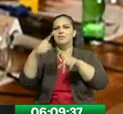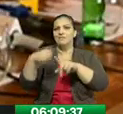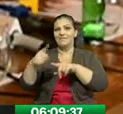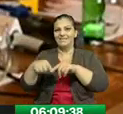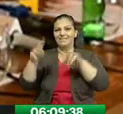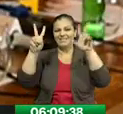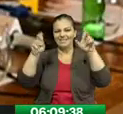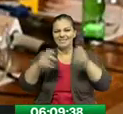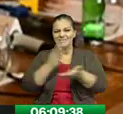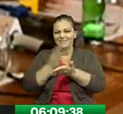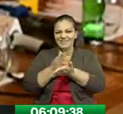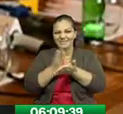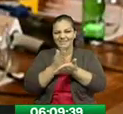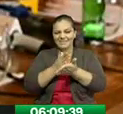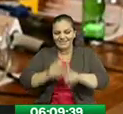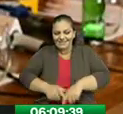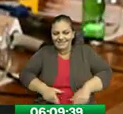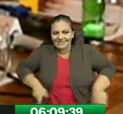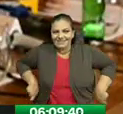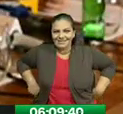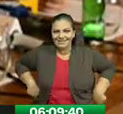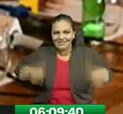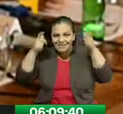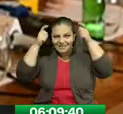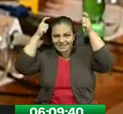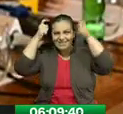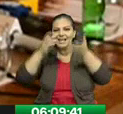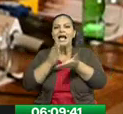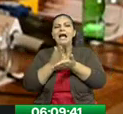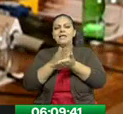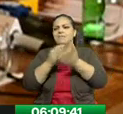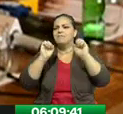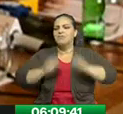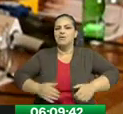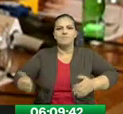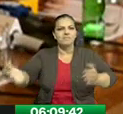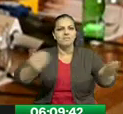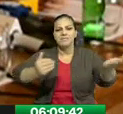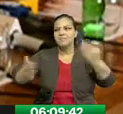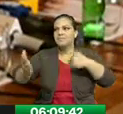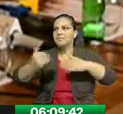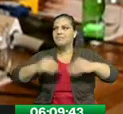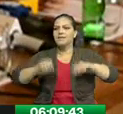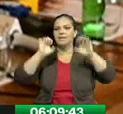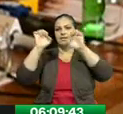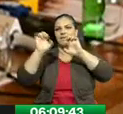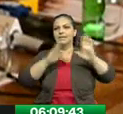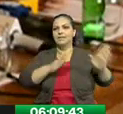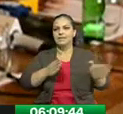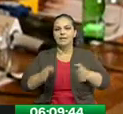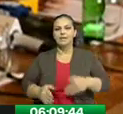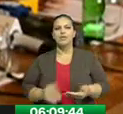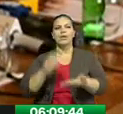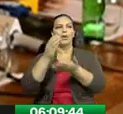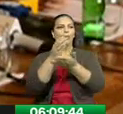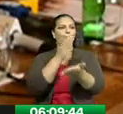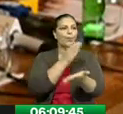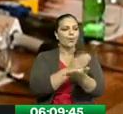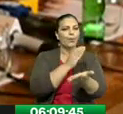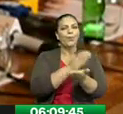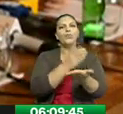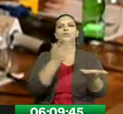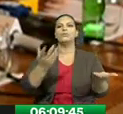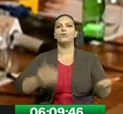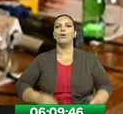un plan estratégico de la erradicación eliminación de a poco también de plásticos de un único uso vamos viviendo el arte en el tema de la